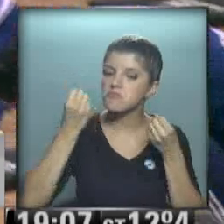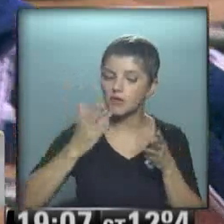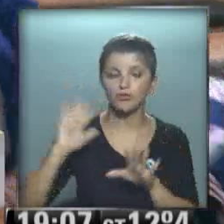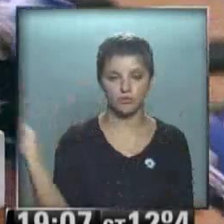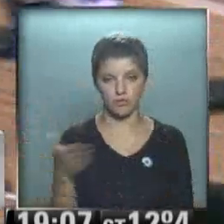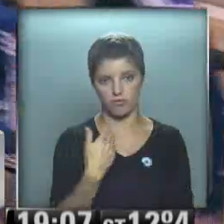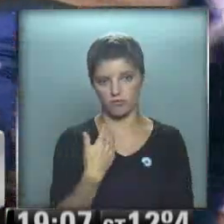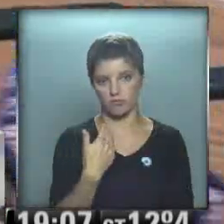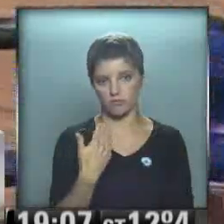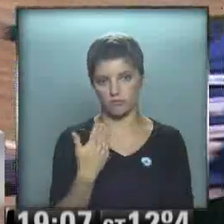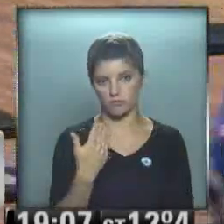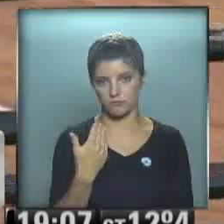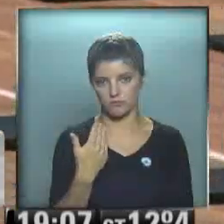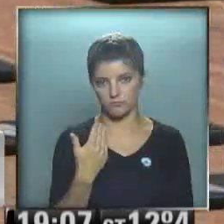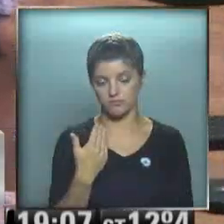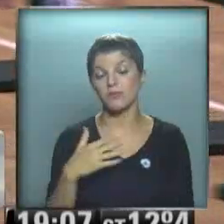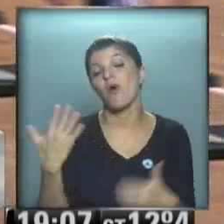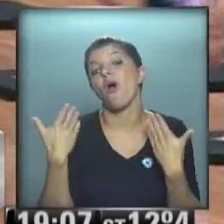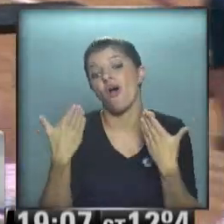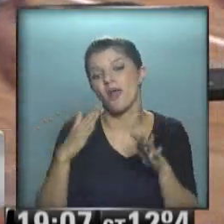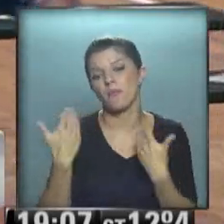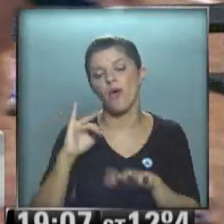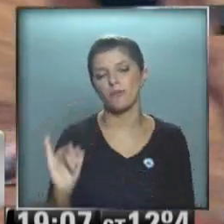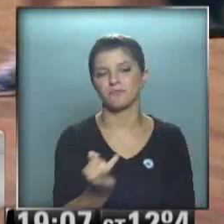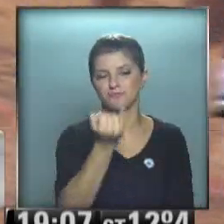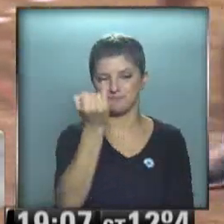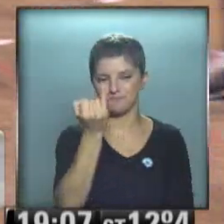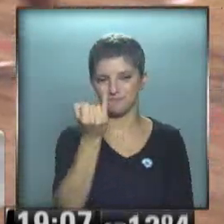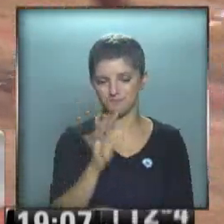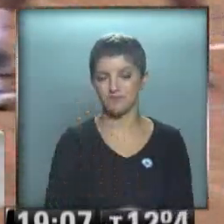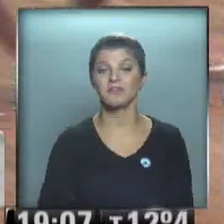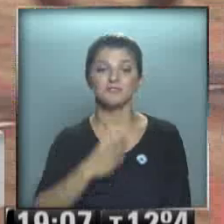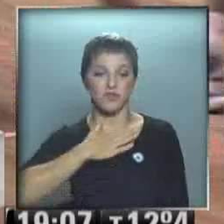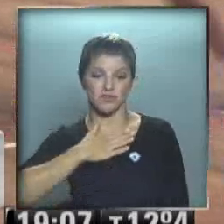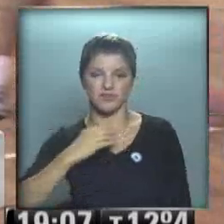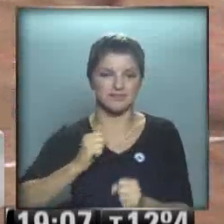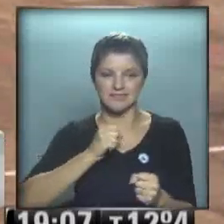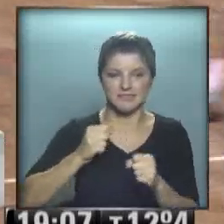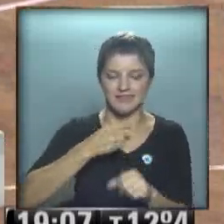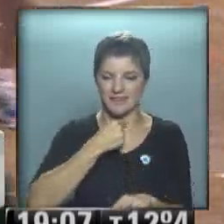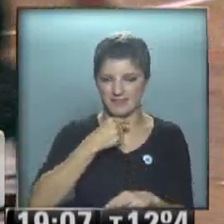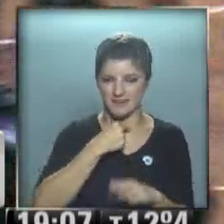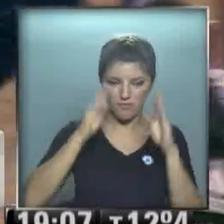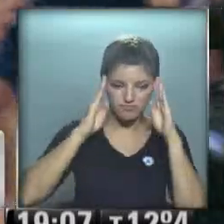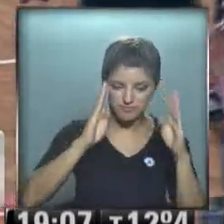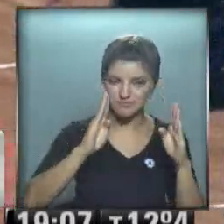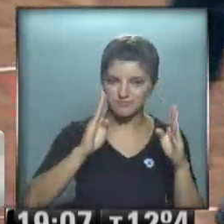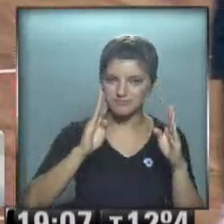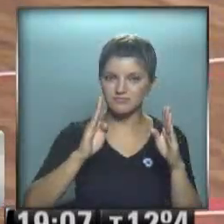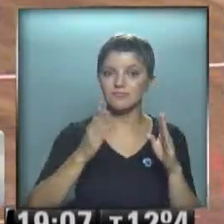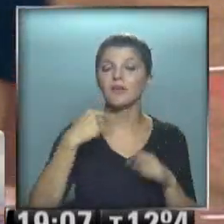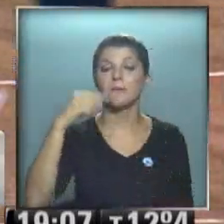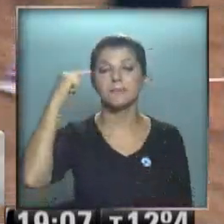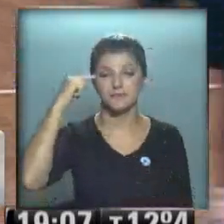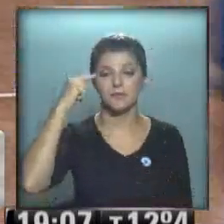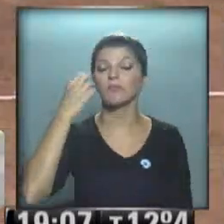todo, y ojalá se pueda cumplir el objetivo. Estamos muy ilusionados, con muchas ganas. Creo que hacemos bien en